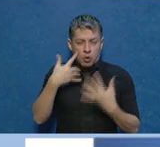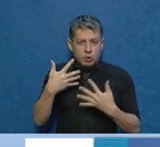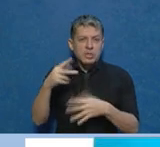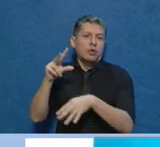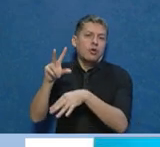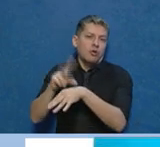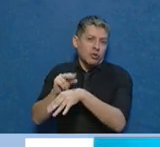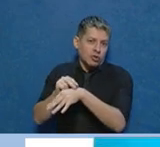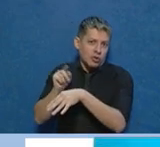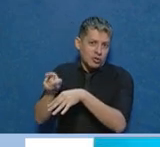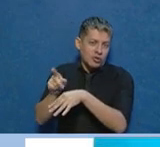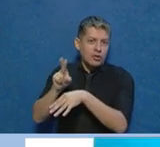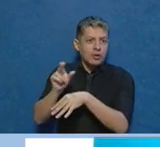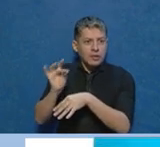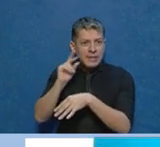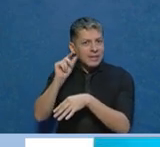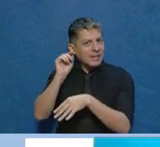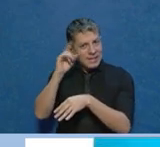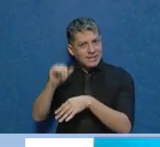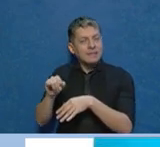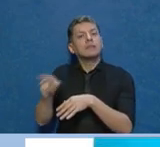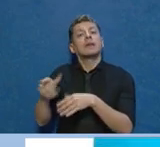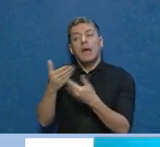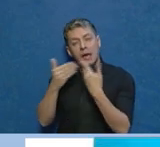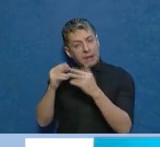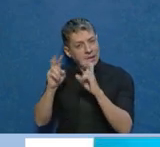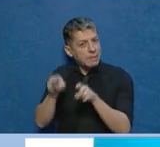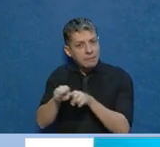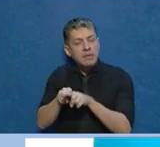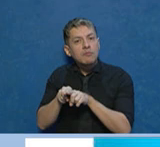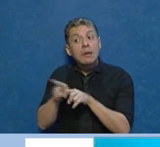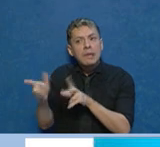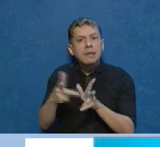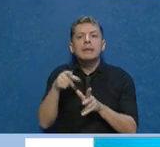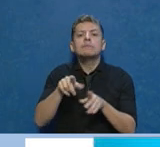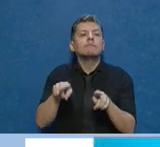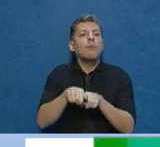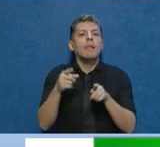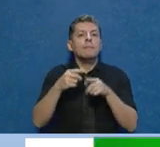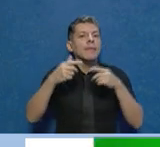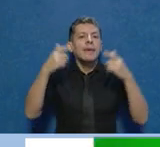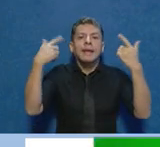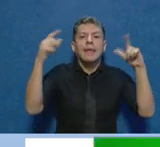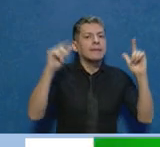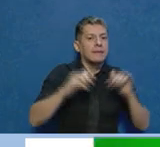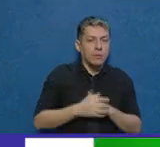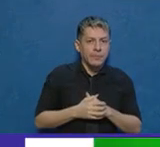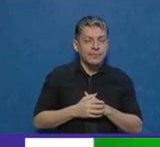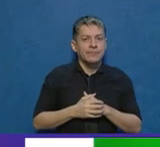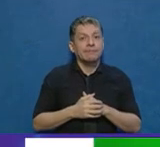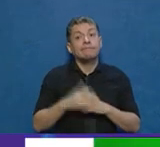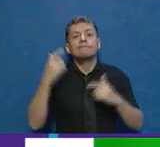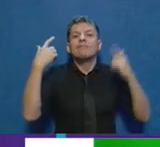Buteroy, hablábamos sobre el tema y me decía, esto es recreativo. El concepto que tiene que ver es que esto está pensado para